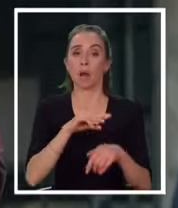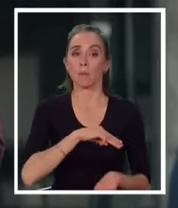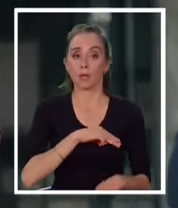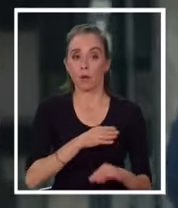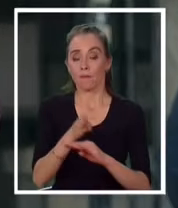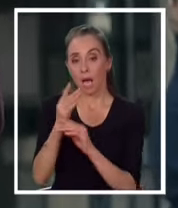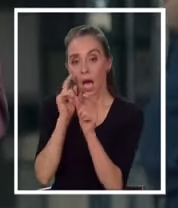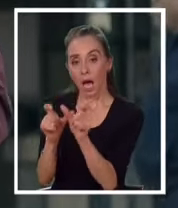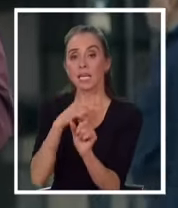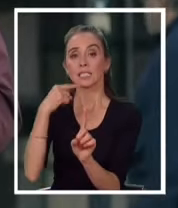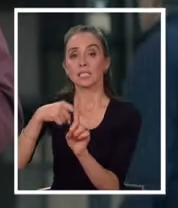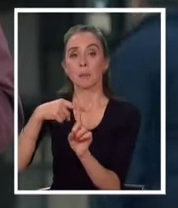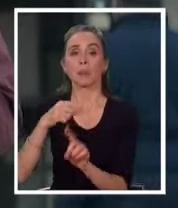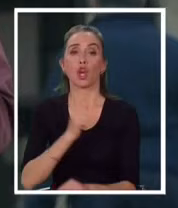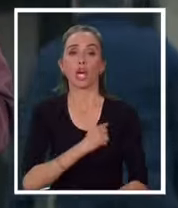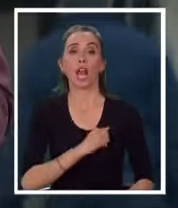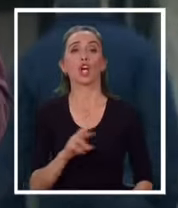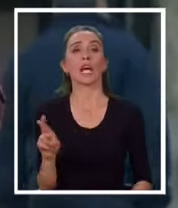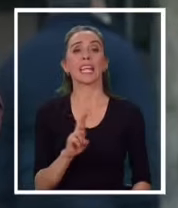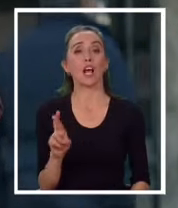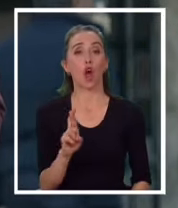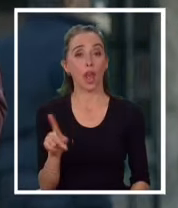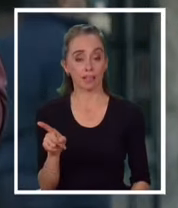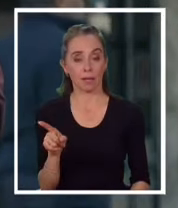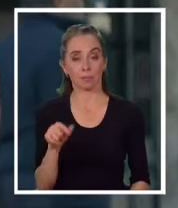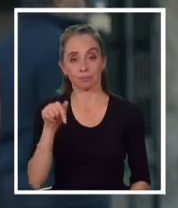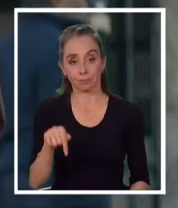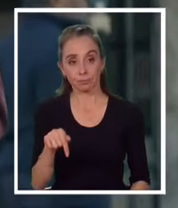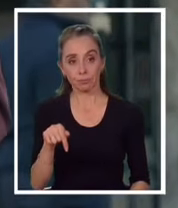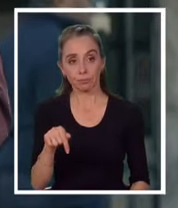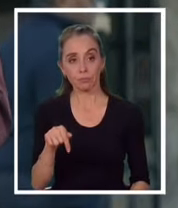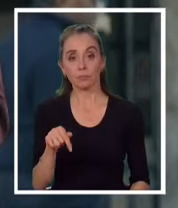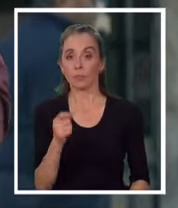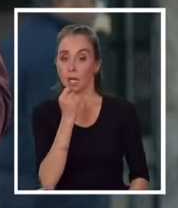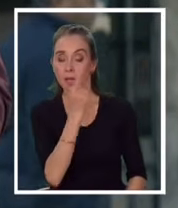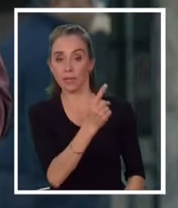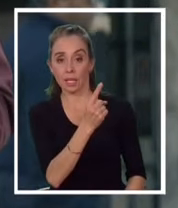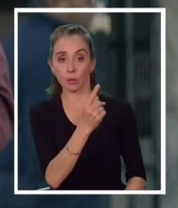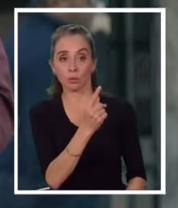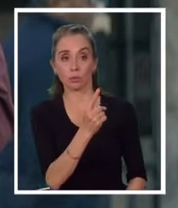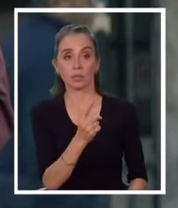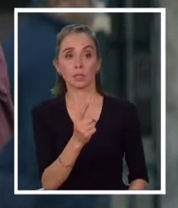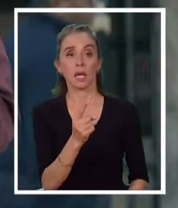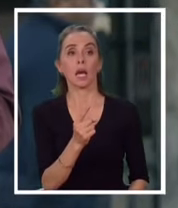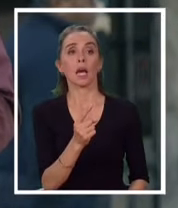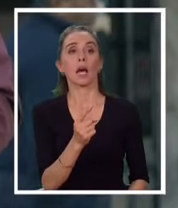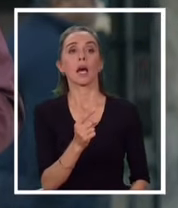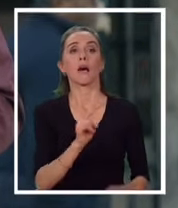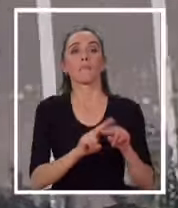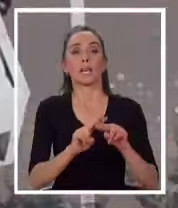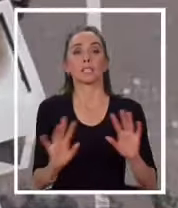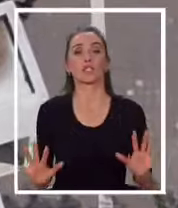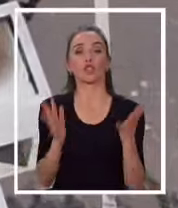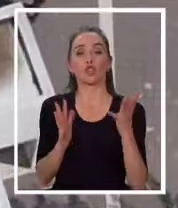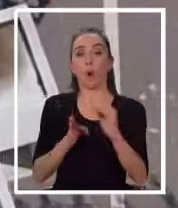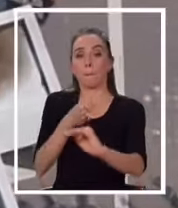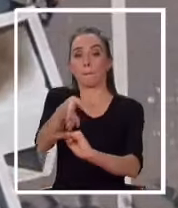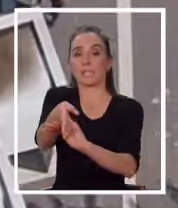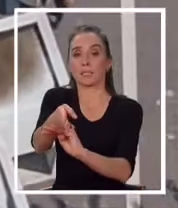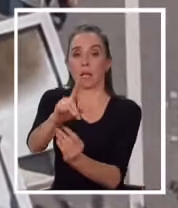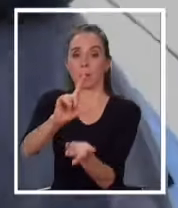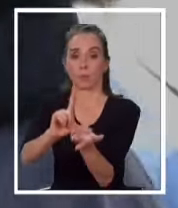fiscalización al cementerio católico de Recoleta. En esta jornada, tras la denuncia, harán una visita sorpresa.